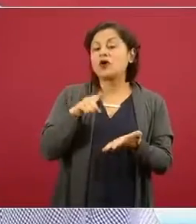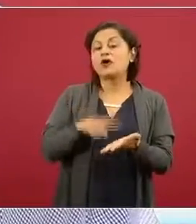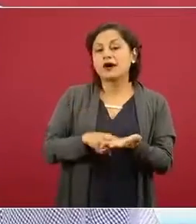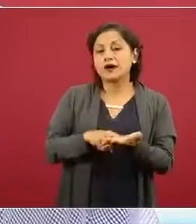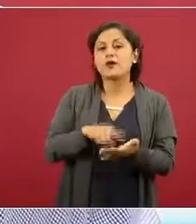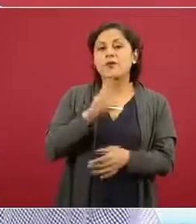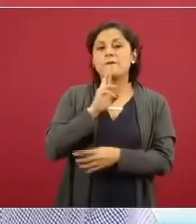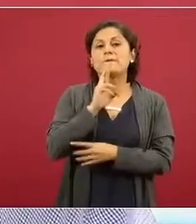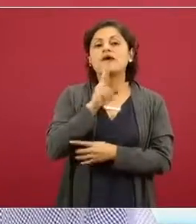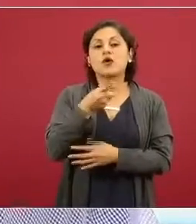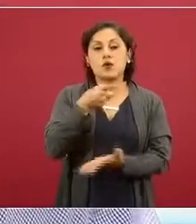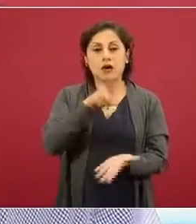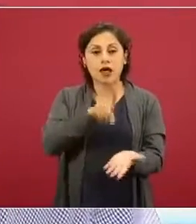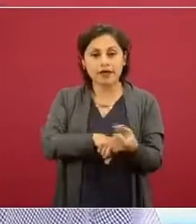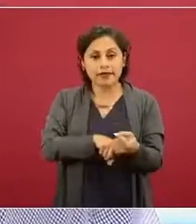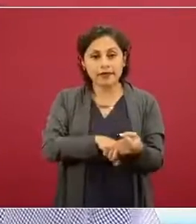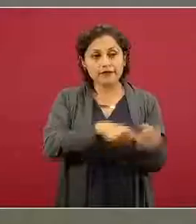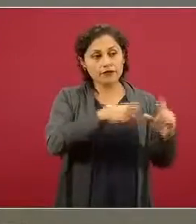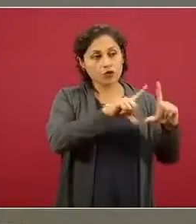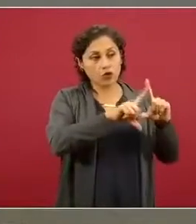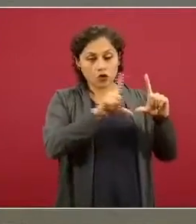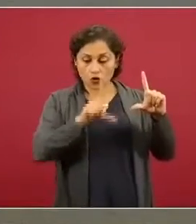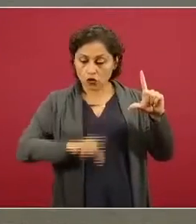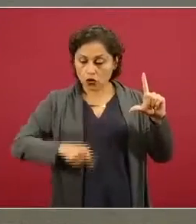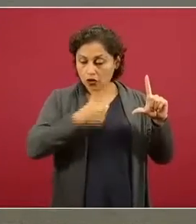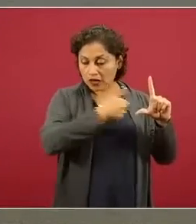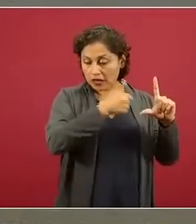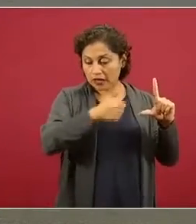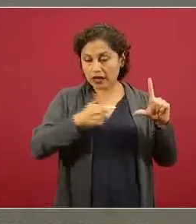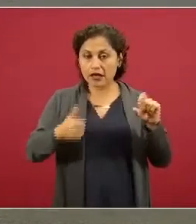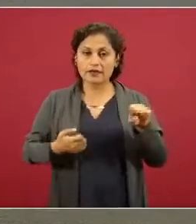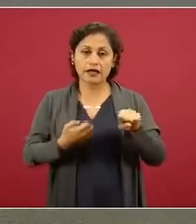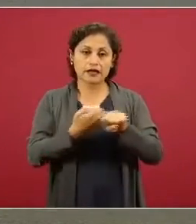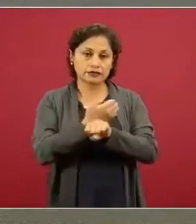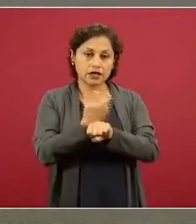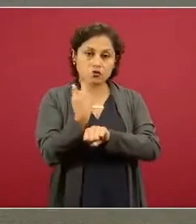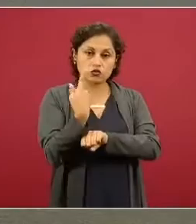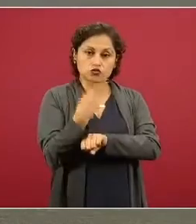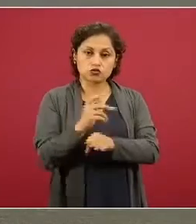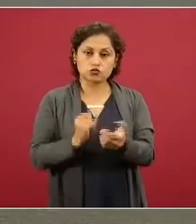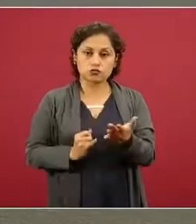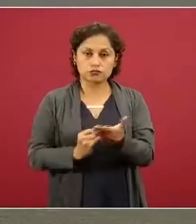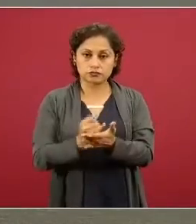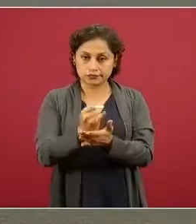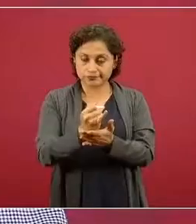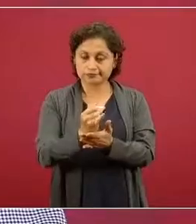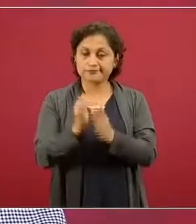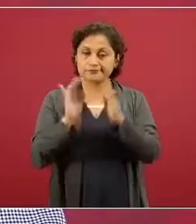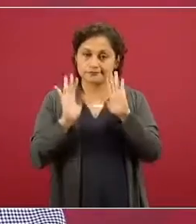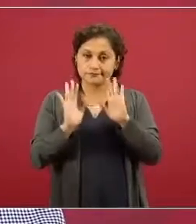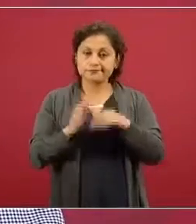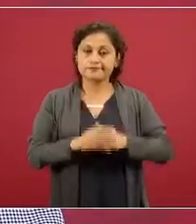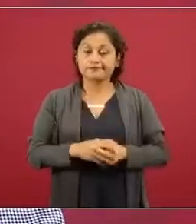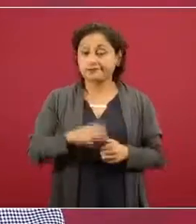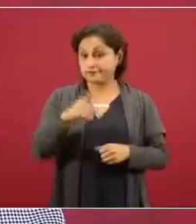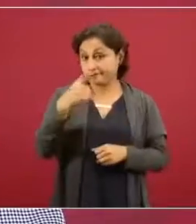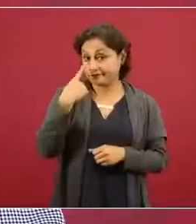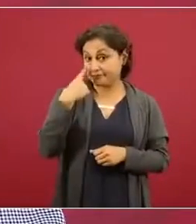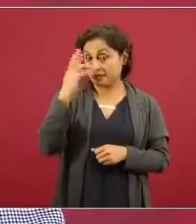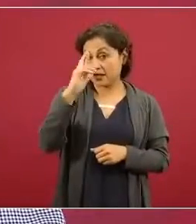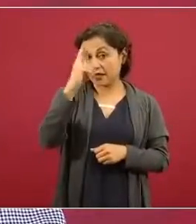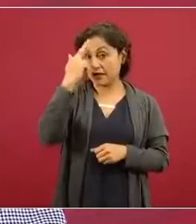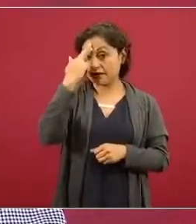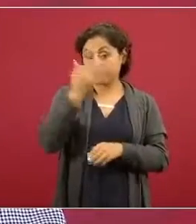medidas estatales, medidas municipales. En estos descensos también recordar que desde hace ya